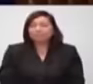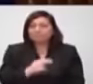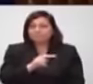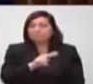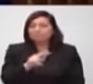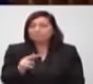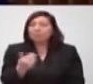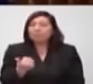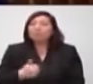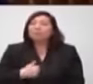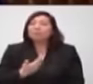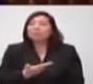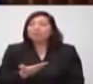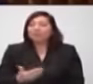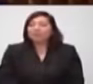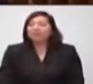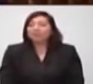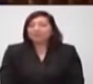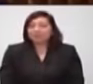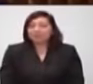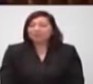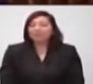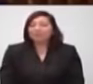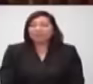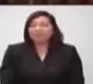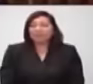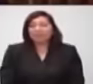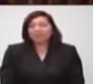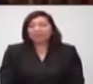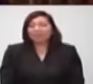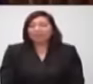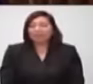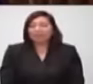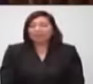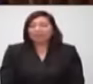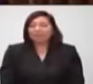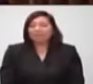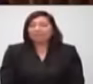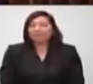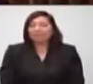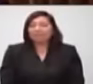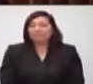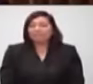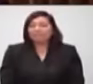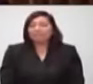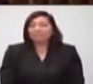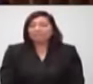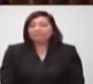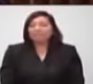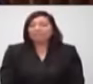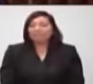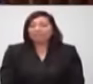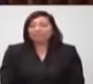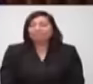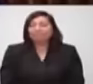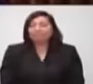usted cómo vivían ellos. Creo que si pasa este pequeño corto, me exonera de mayores palabras.